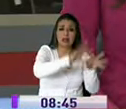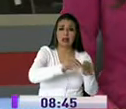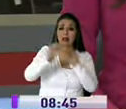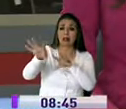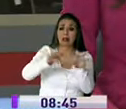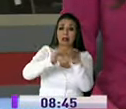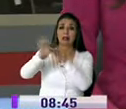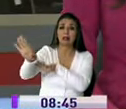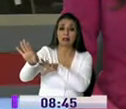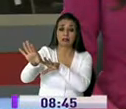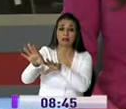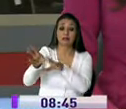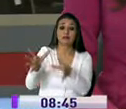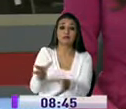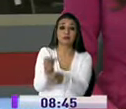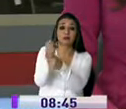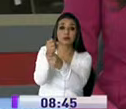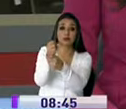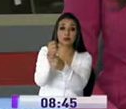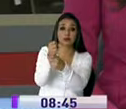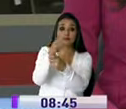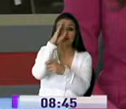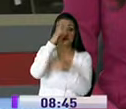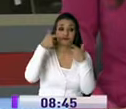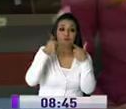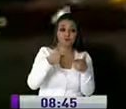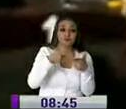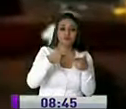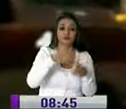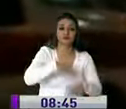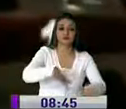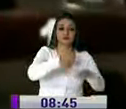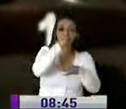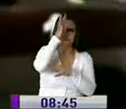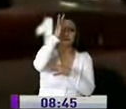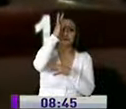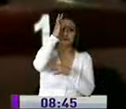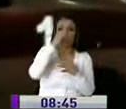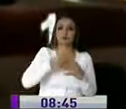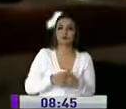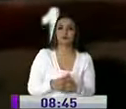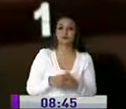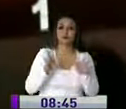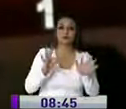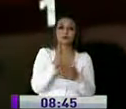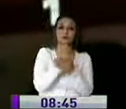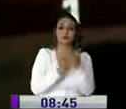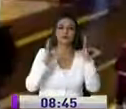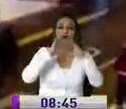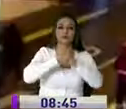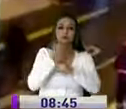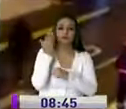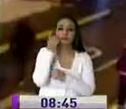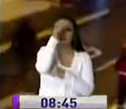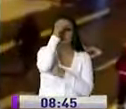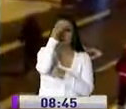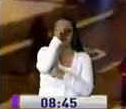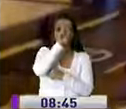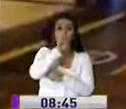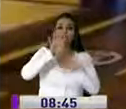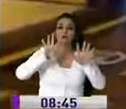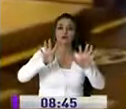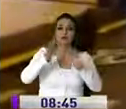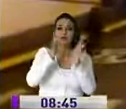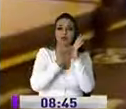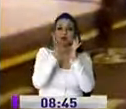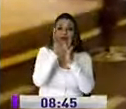mientras que las autoridades inspeccionaban la casa de salud. Eran alrededor de las 8:30 de la noche de este domingo 29 de abril, cuando una